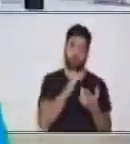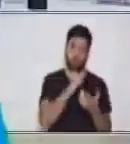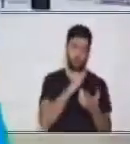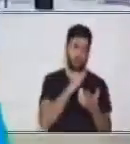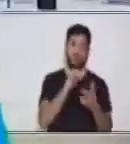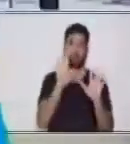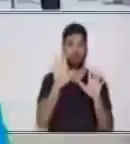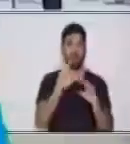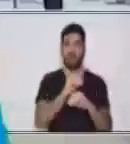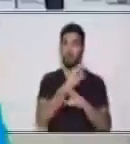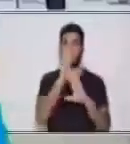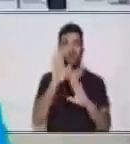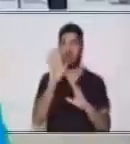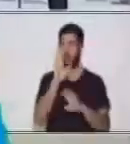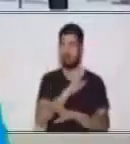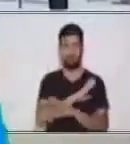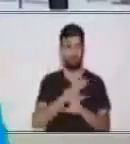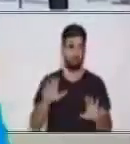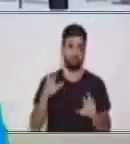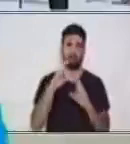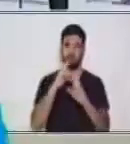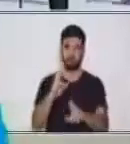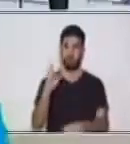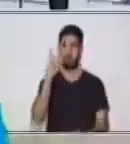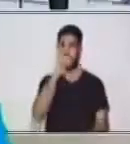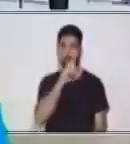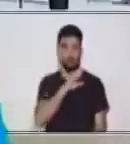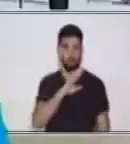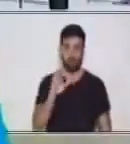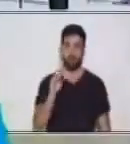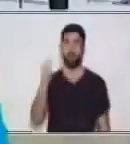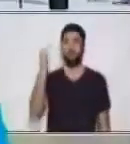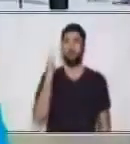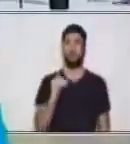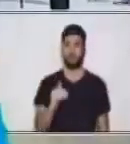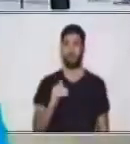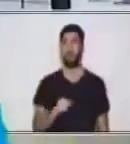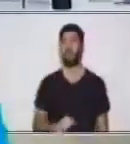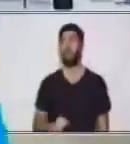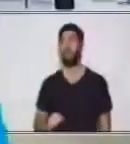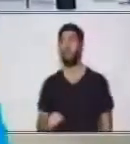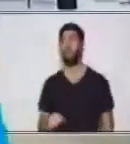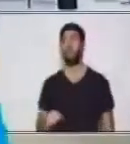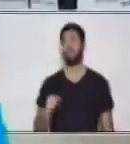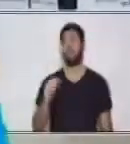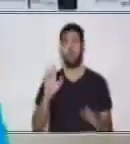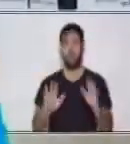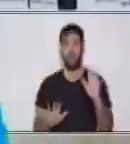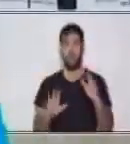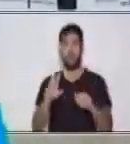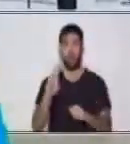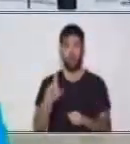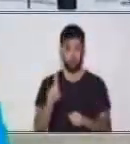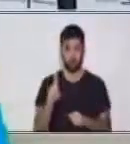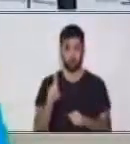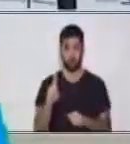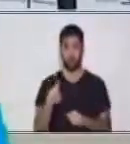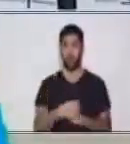mañana no vamos a colocar ningún dato. A las 11,